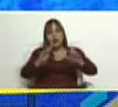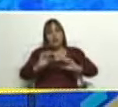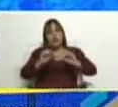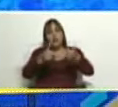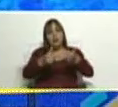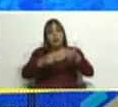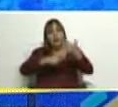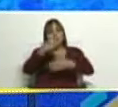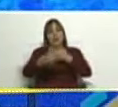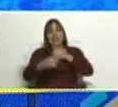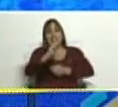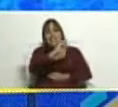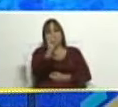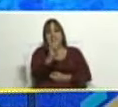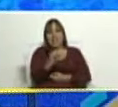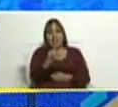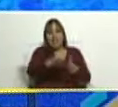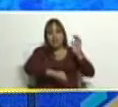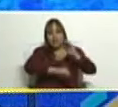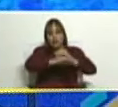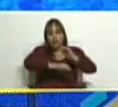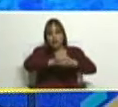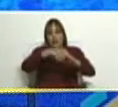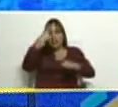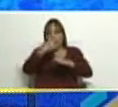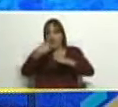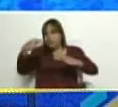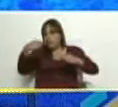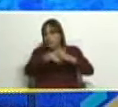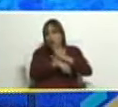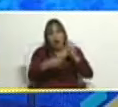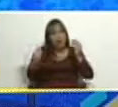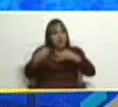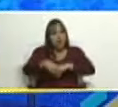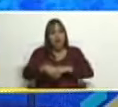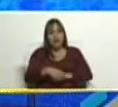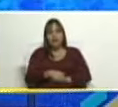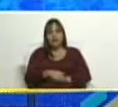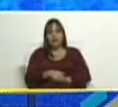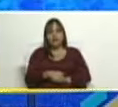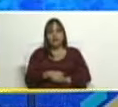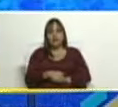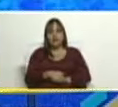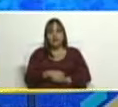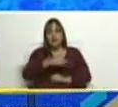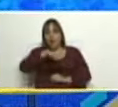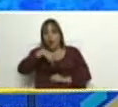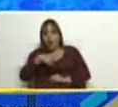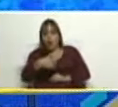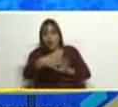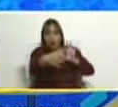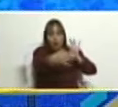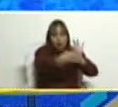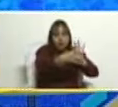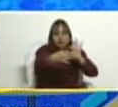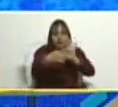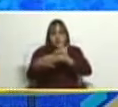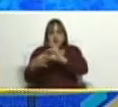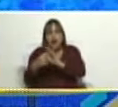Z, que hay que profundizarlo. Así que estamos unificando tres